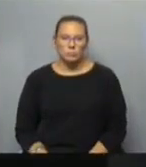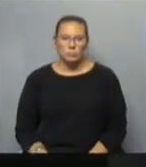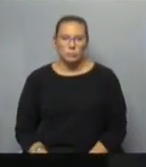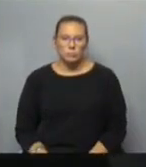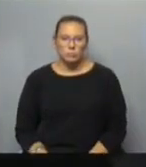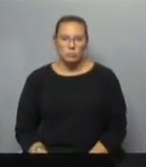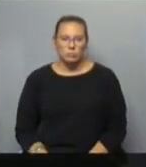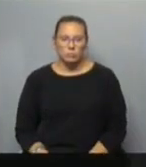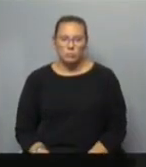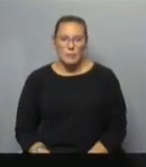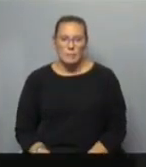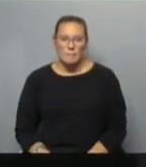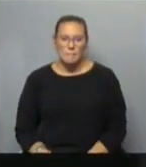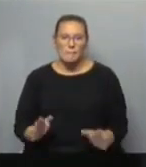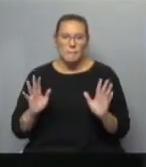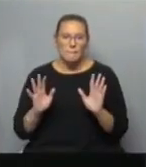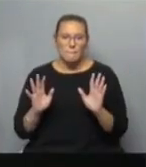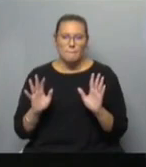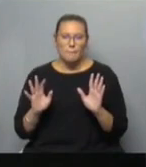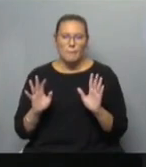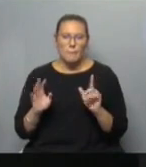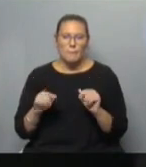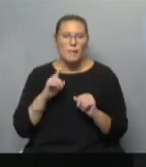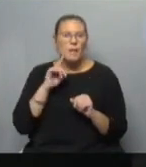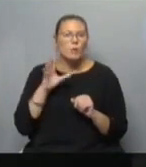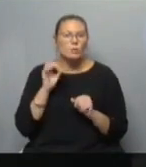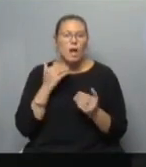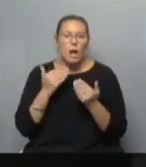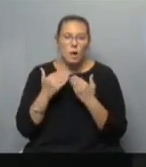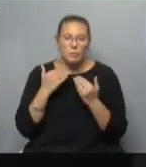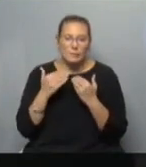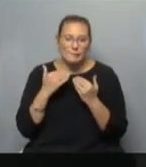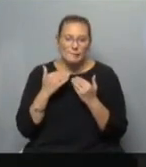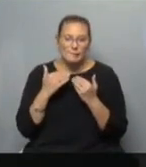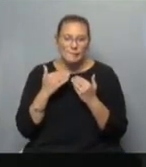¿Qué más quieres saber? Hablamos porque te he escuchado hablar también del tema